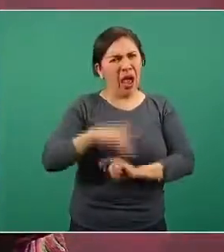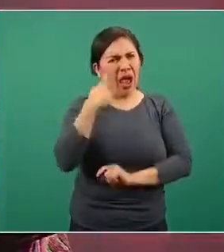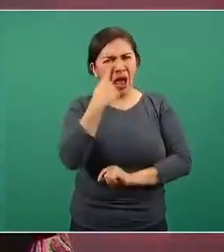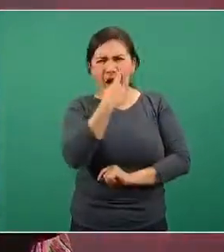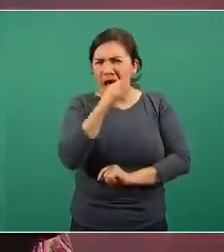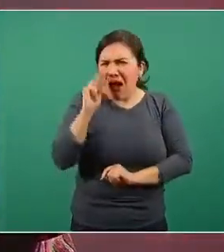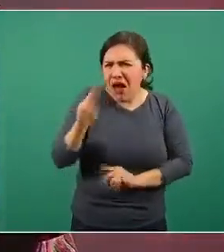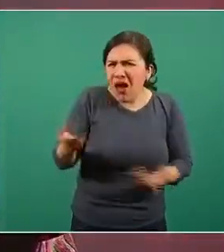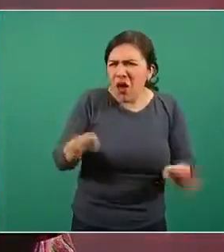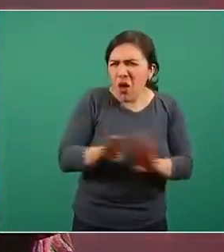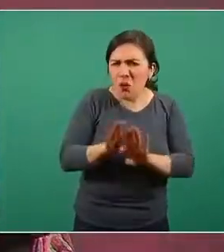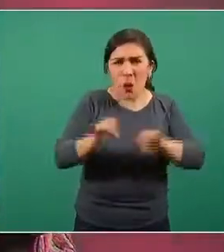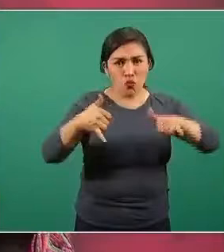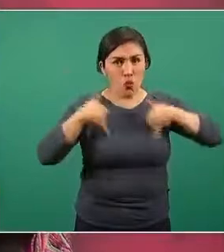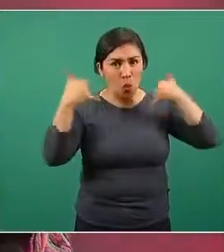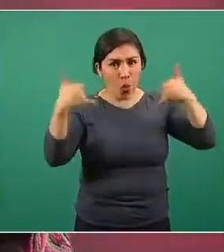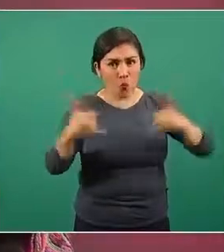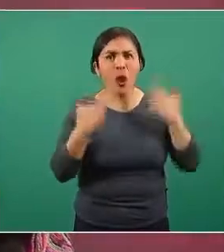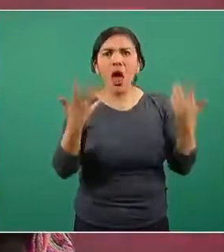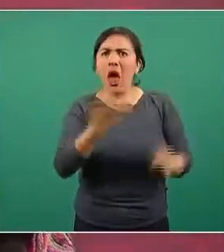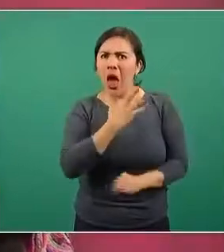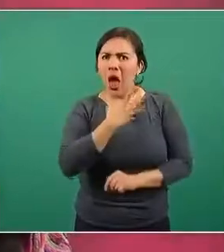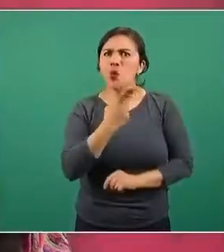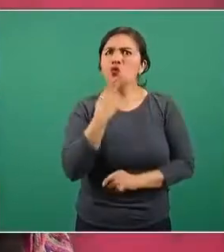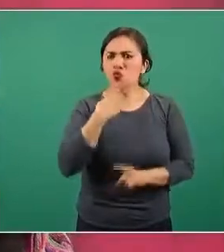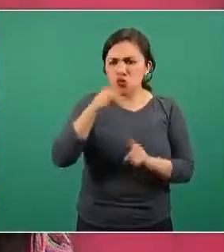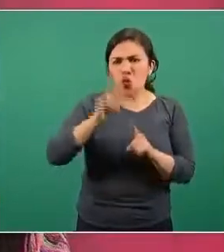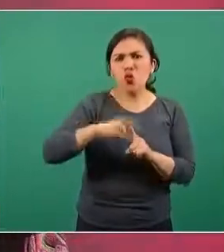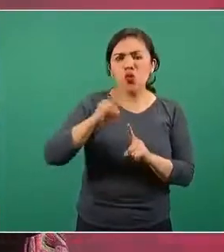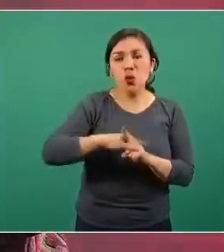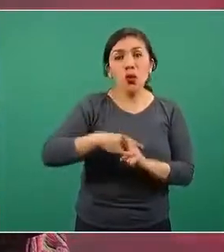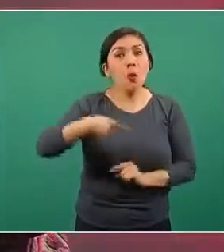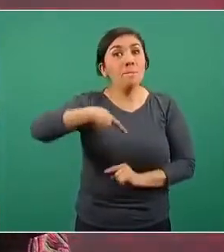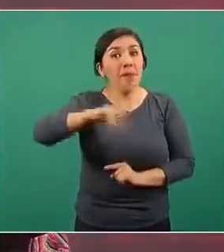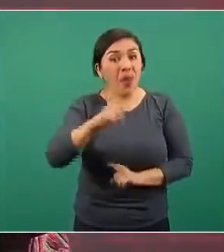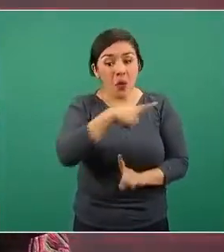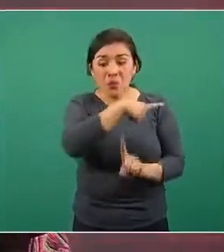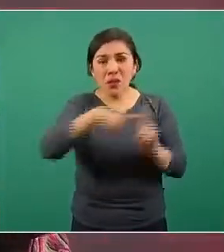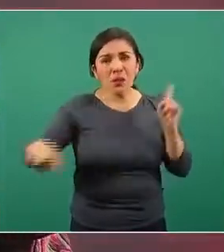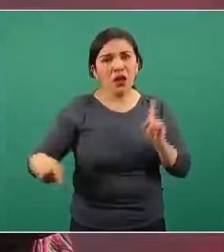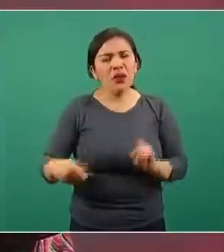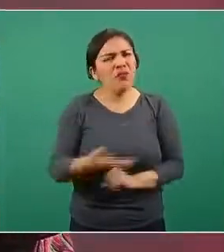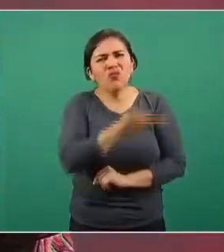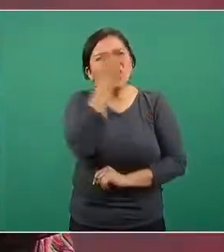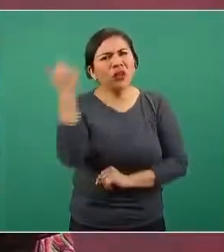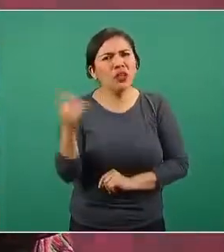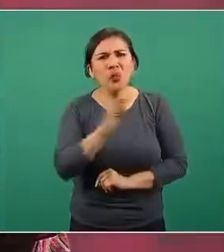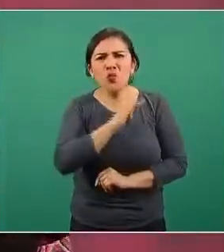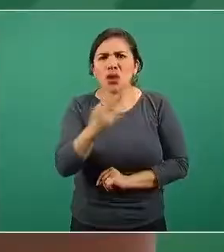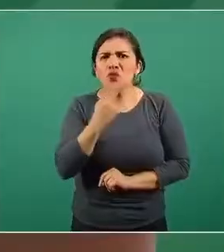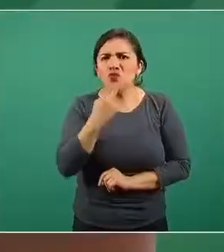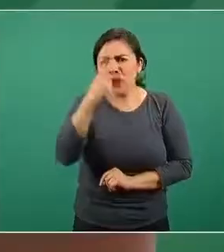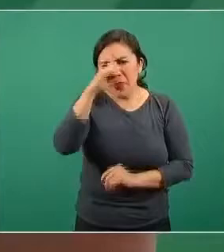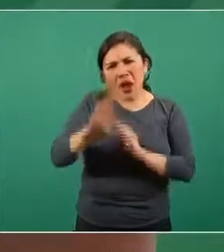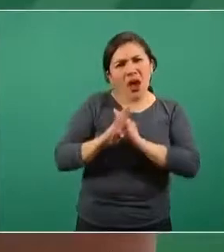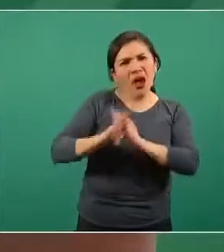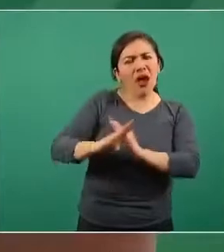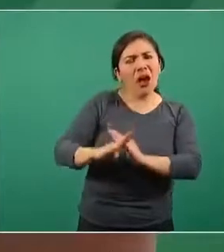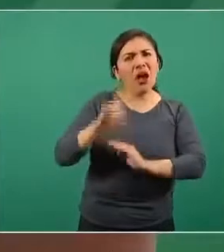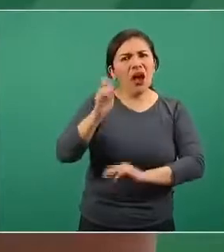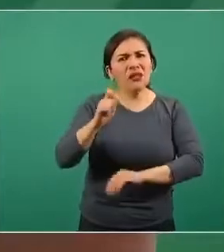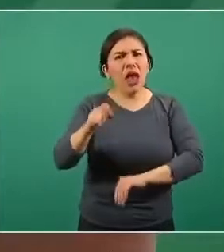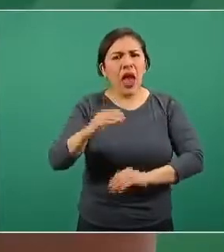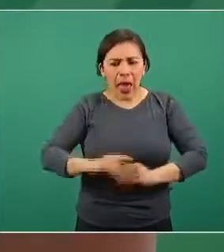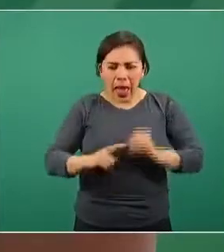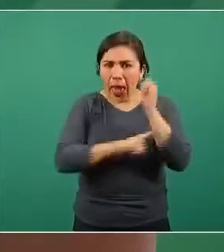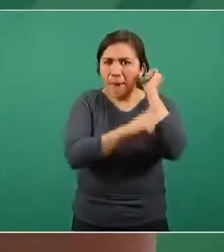que si bien adolescentes lo están utilizando, la mitad desconoce que se pueden utilizar para prevención de embarazos y de infecciones